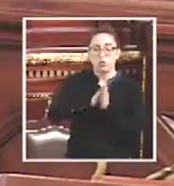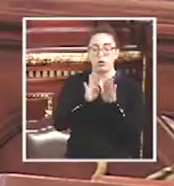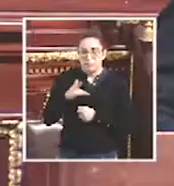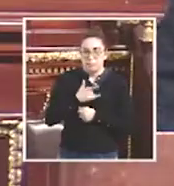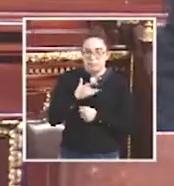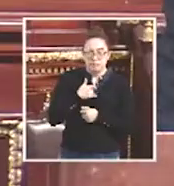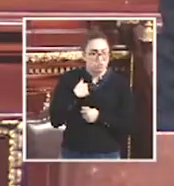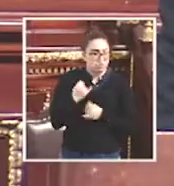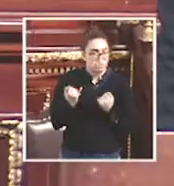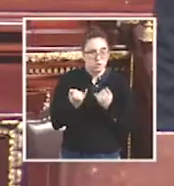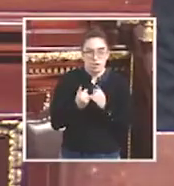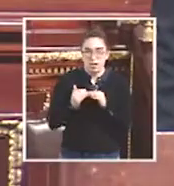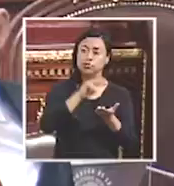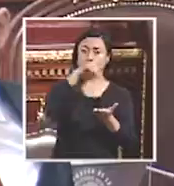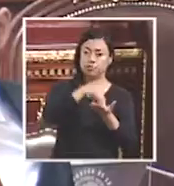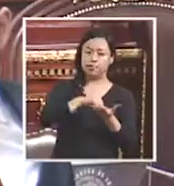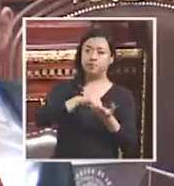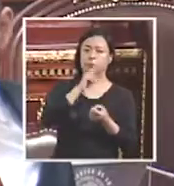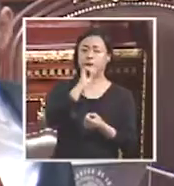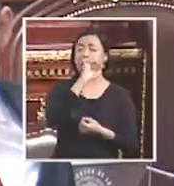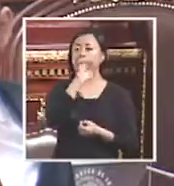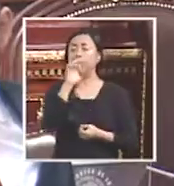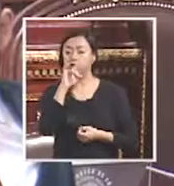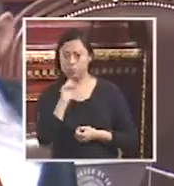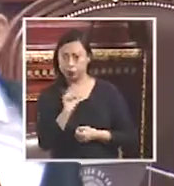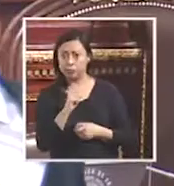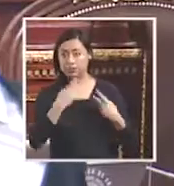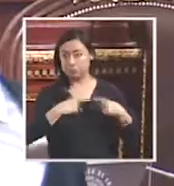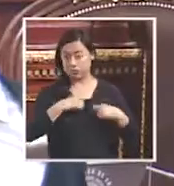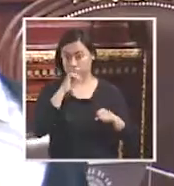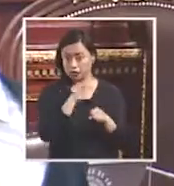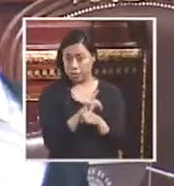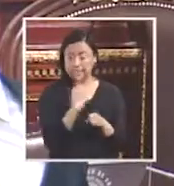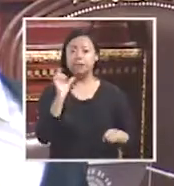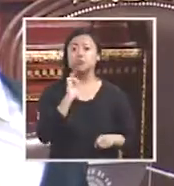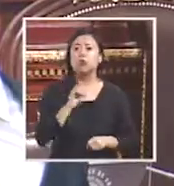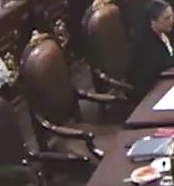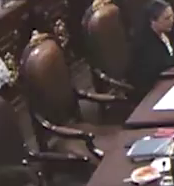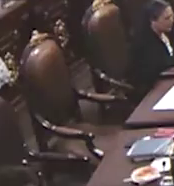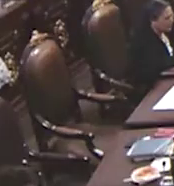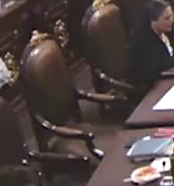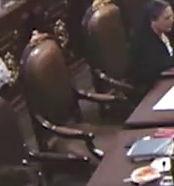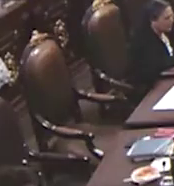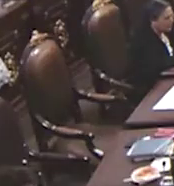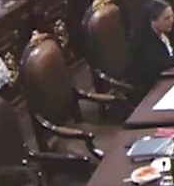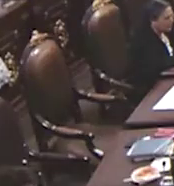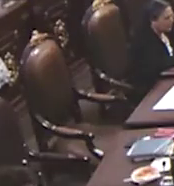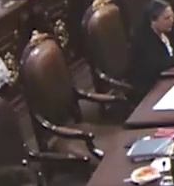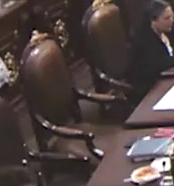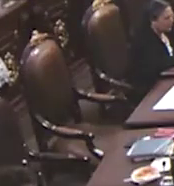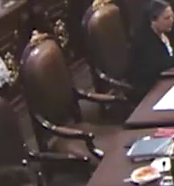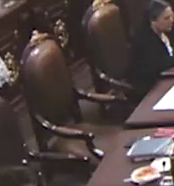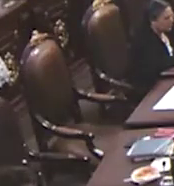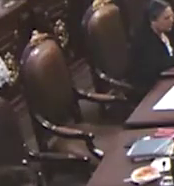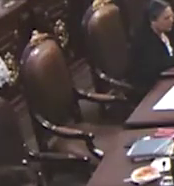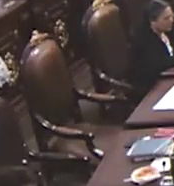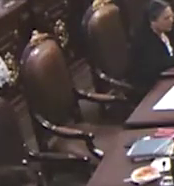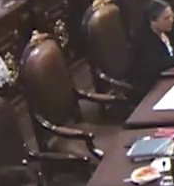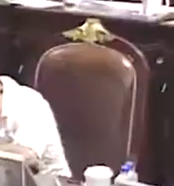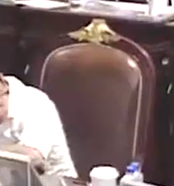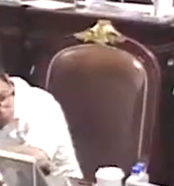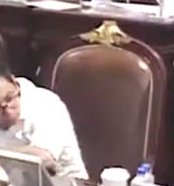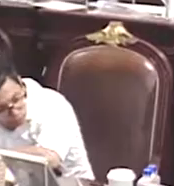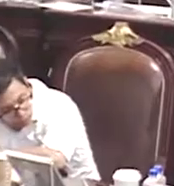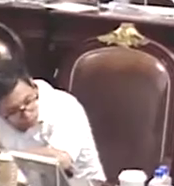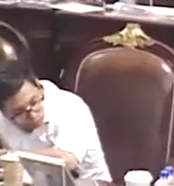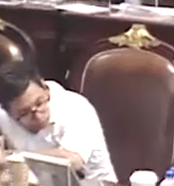Diego Orlando Garrido, Jorge Gaviño de los grupos parlamentarios de Encuentro Social, Acción Nacional y de la Revolución Democrática,